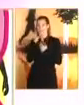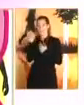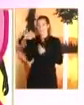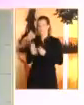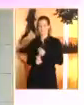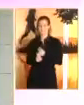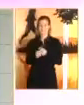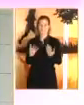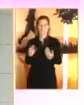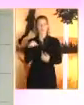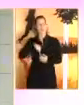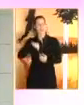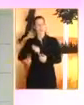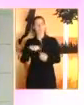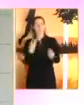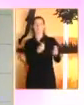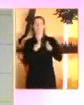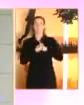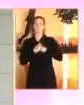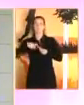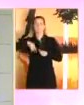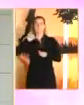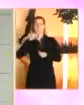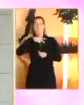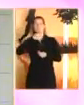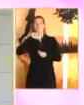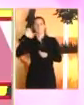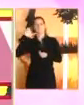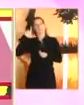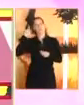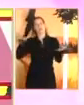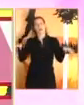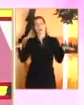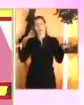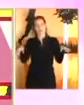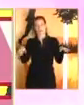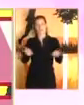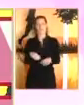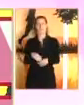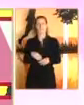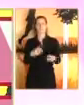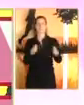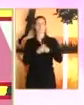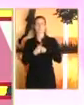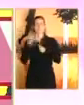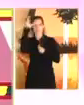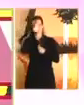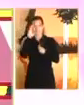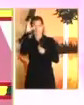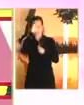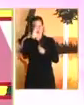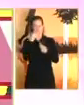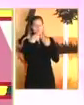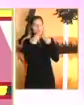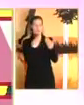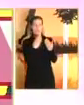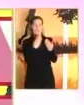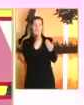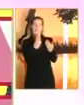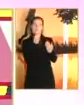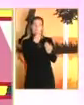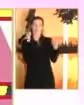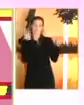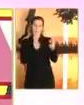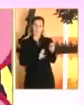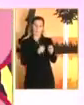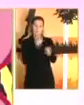Y está con nosotros Miguel Ángel Sabadell, nuestro gran científico. Muy bien. Muy buenas tardes. Muy buenas tardes. Bienvenido también. Encantado de